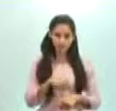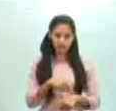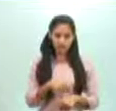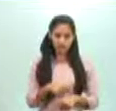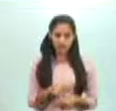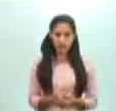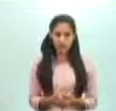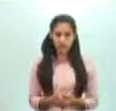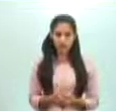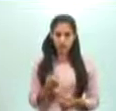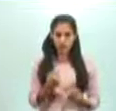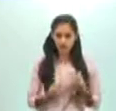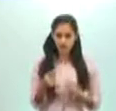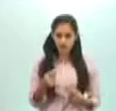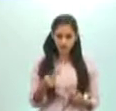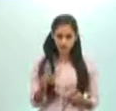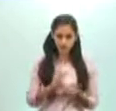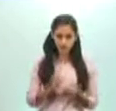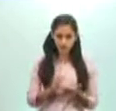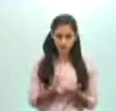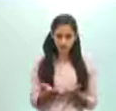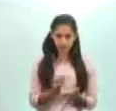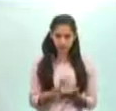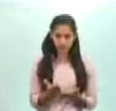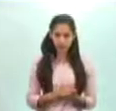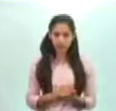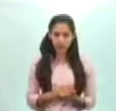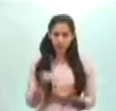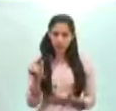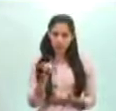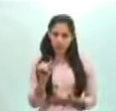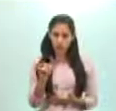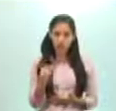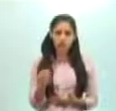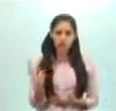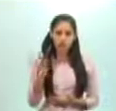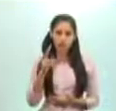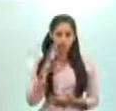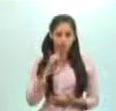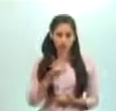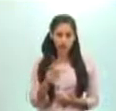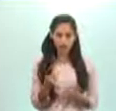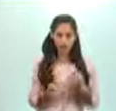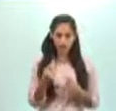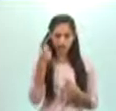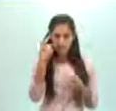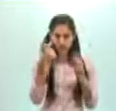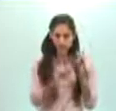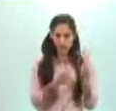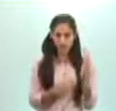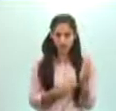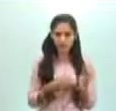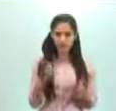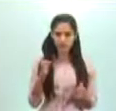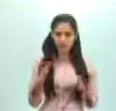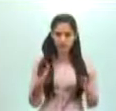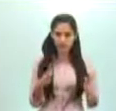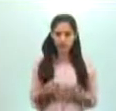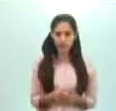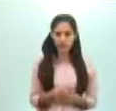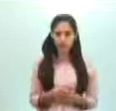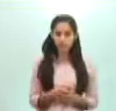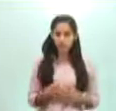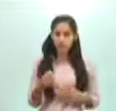que aparecen en el libro de texto. Además, vamos a ver las características de este movimiento, los